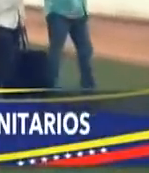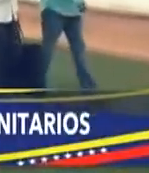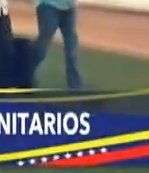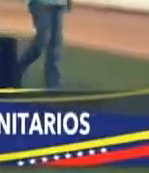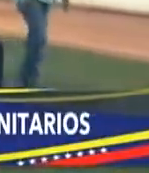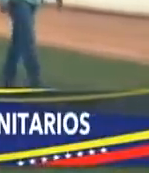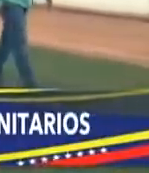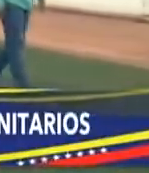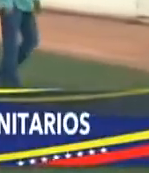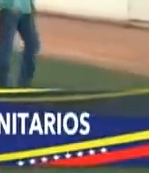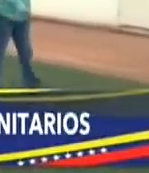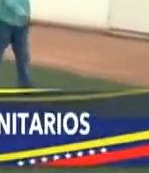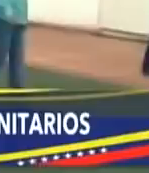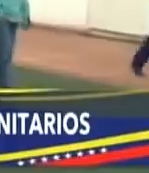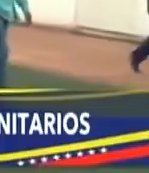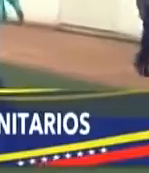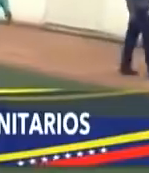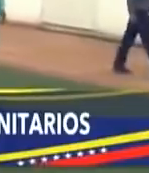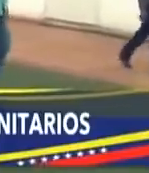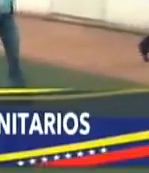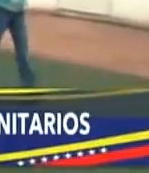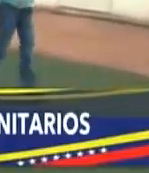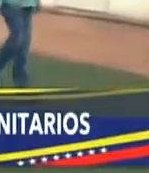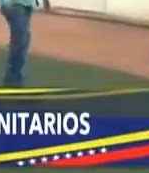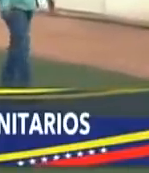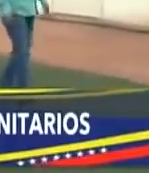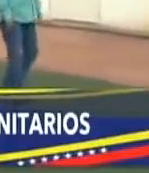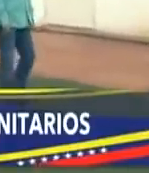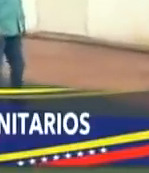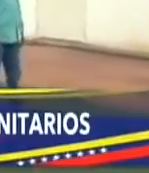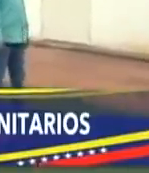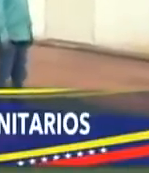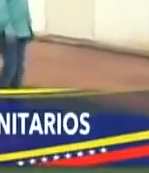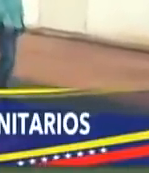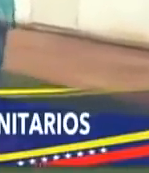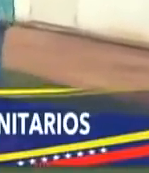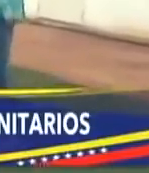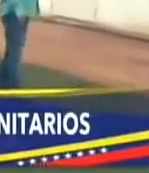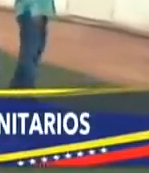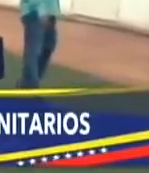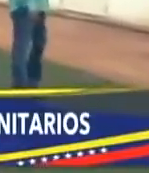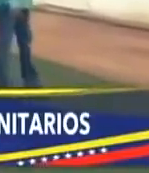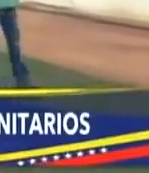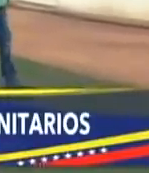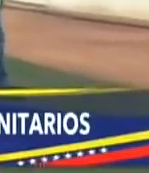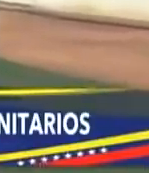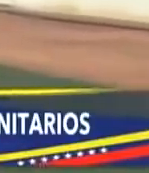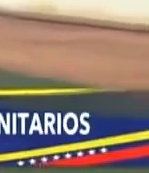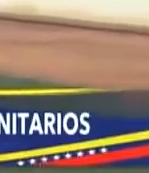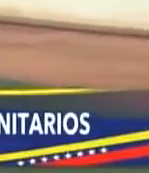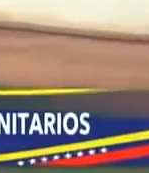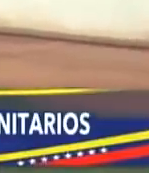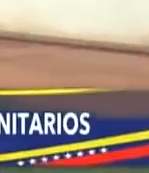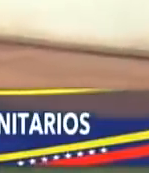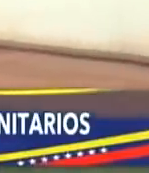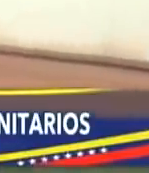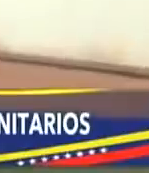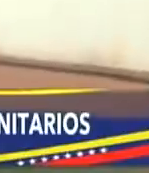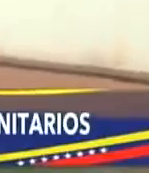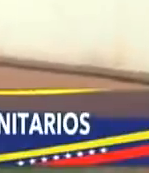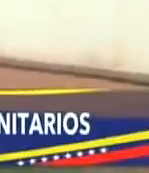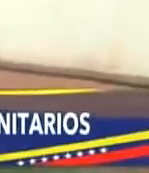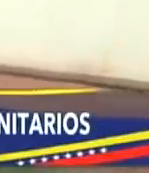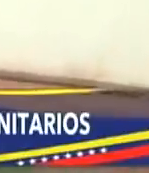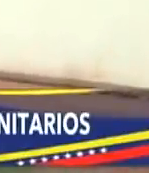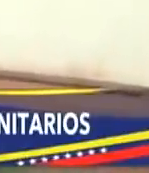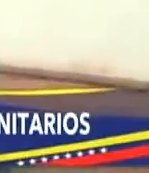compromiso histórico al que ha sido llamado el poder popular en comunas, para entonces dar este paso adelante en lo